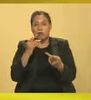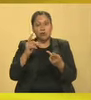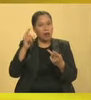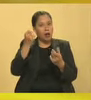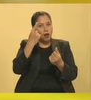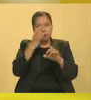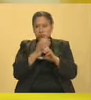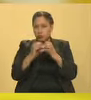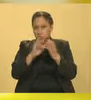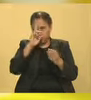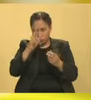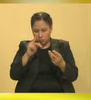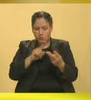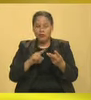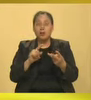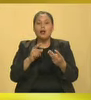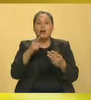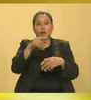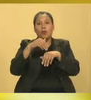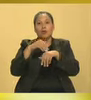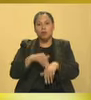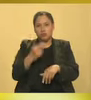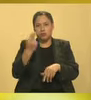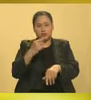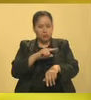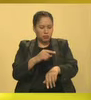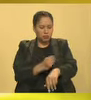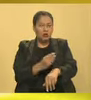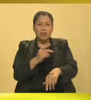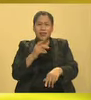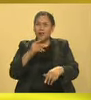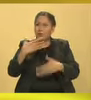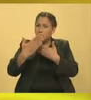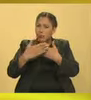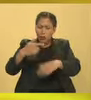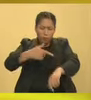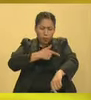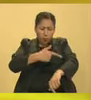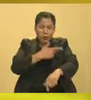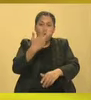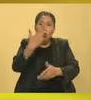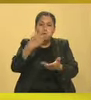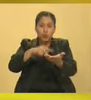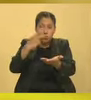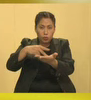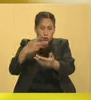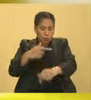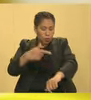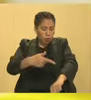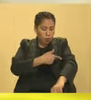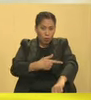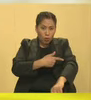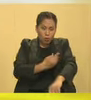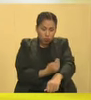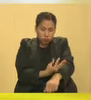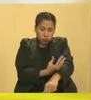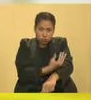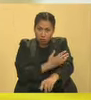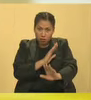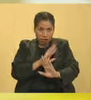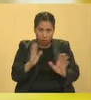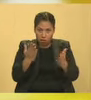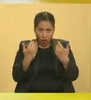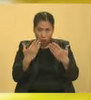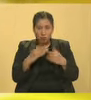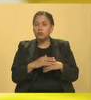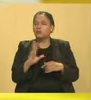es. Que lo lleven a cabo porque si no, no queda. ¿Y no vuelve a salir pelo después de las 8 sesiones o las no. sesiones que necesites? Después de un año, no, dos años,